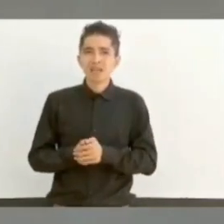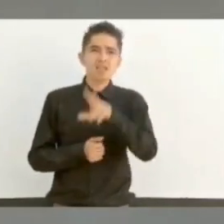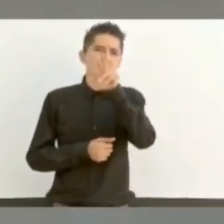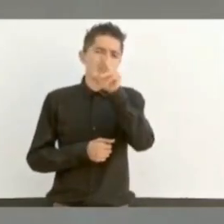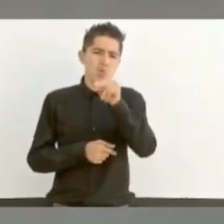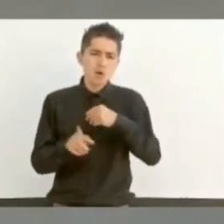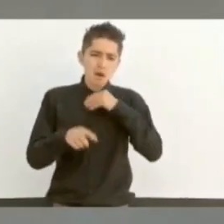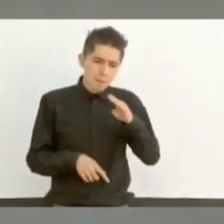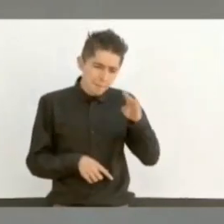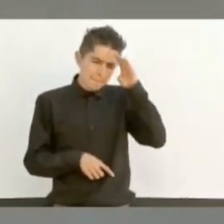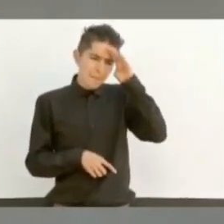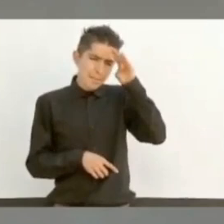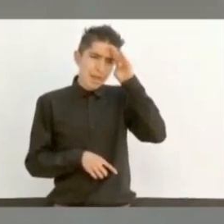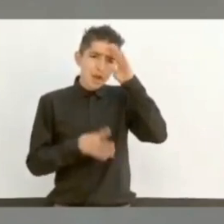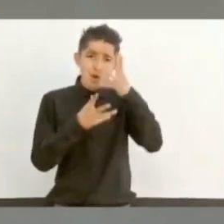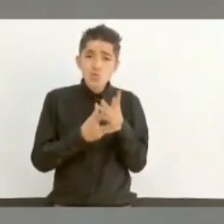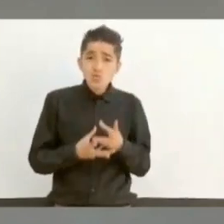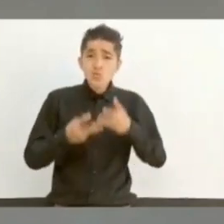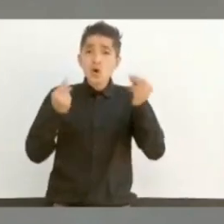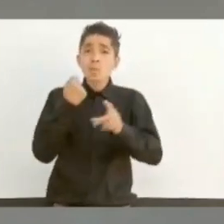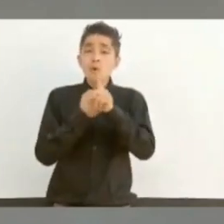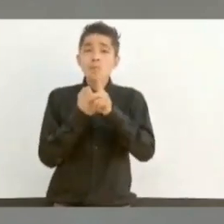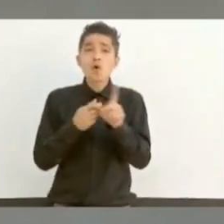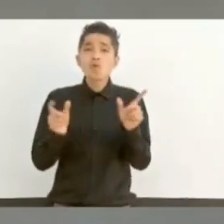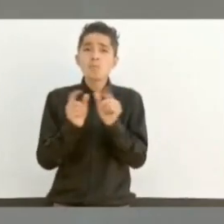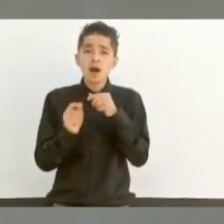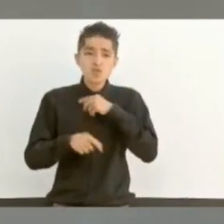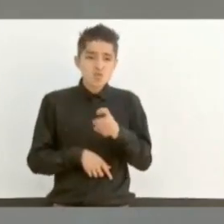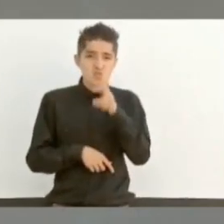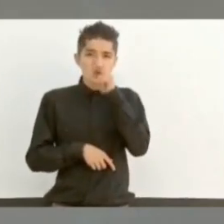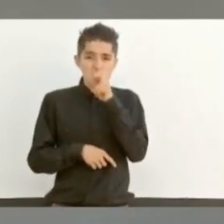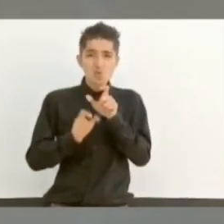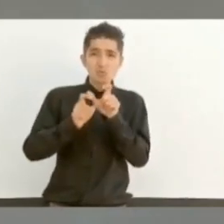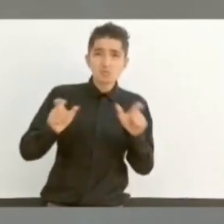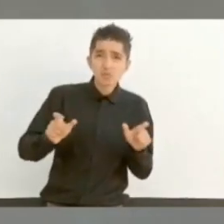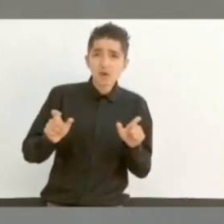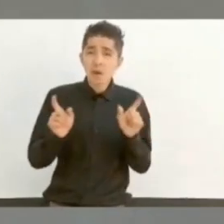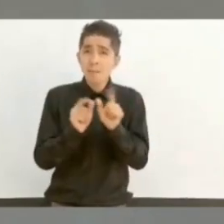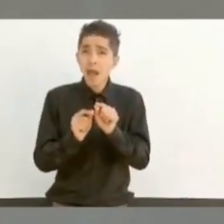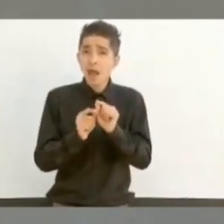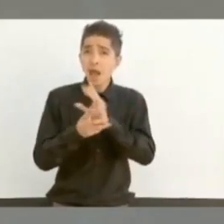pensando que solo se va a resolver el problema con medidas coercitivas.